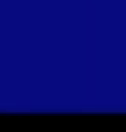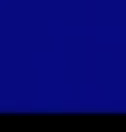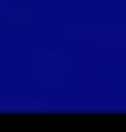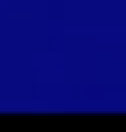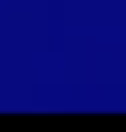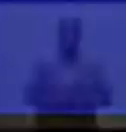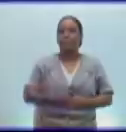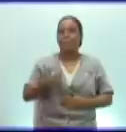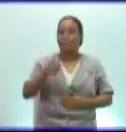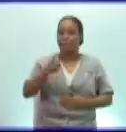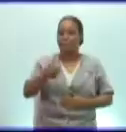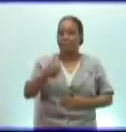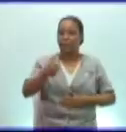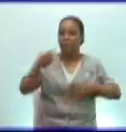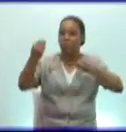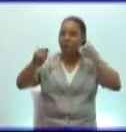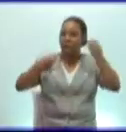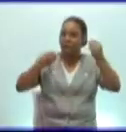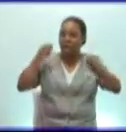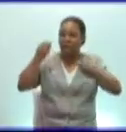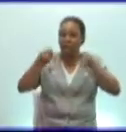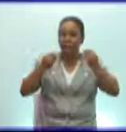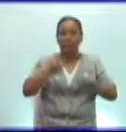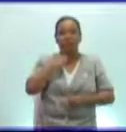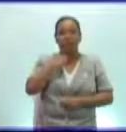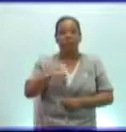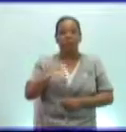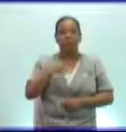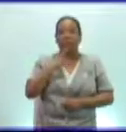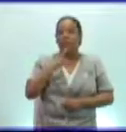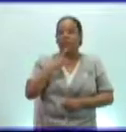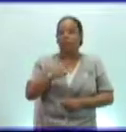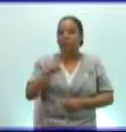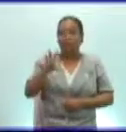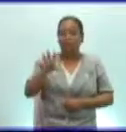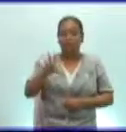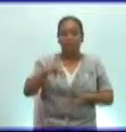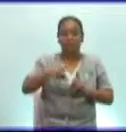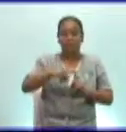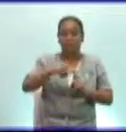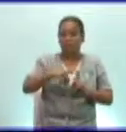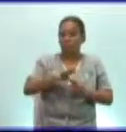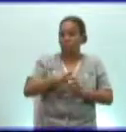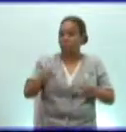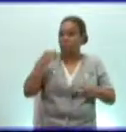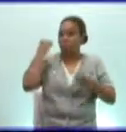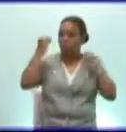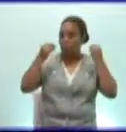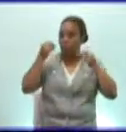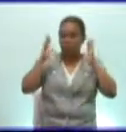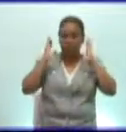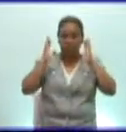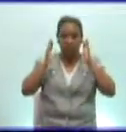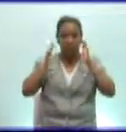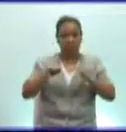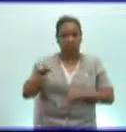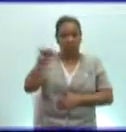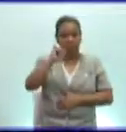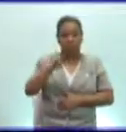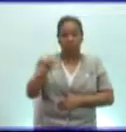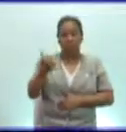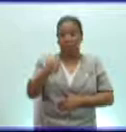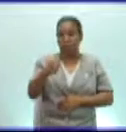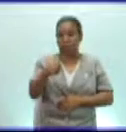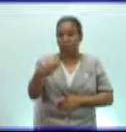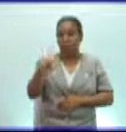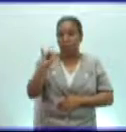Pues bien, vamos a analizar entonces para el caso del agua, 25 grados Celsius. Ya habíamos analizado que la concentración de hidrógeno es 10 a la menos 7. En la medida